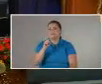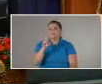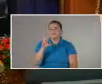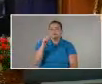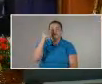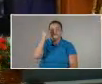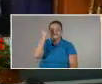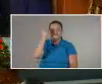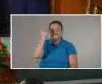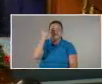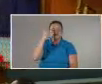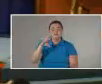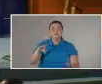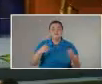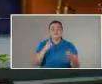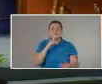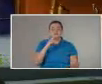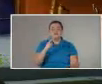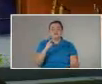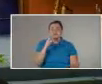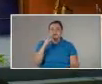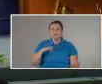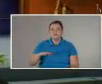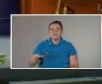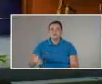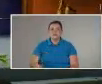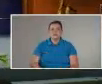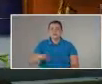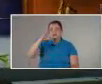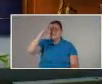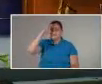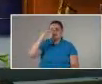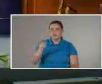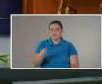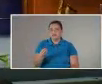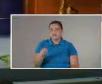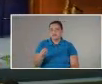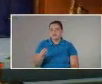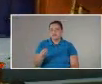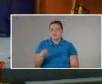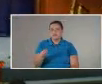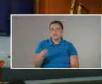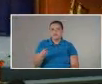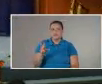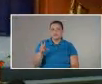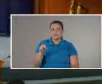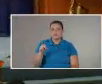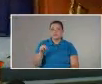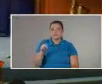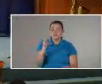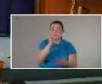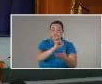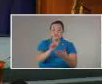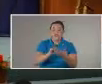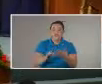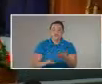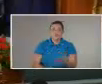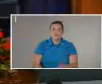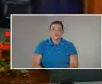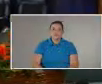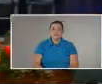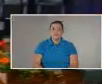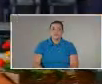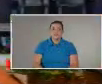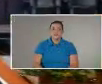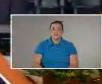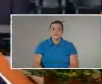O como dijo un niño, ¿por qué le firman, por qué no le firma su mamá las notas a este mi compañerito?